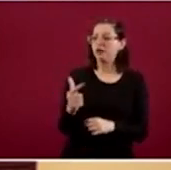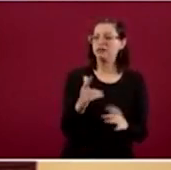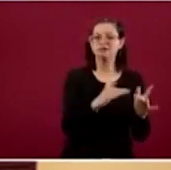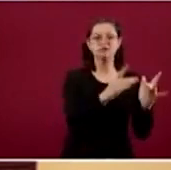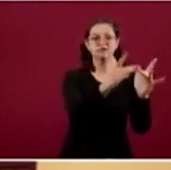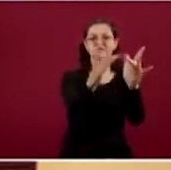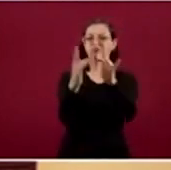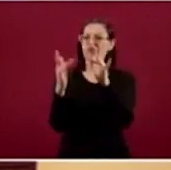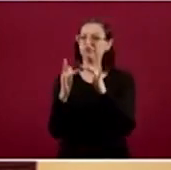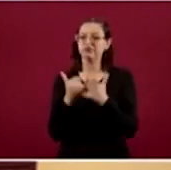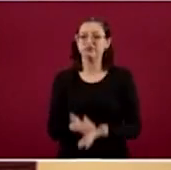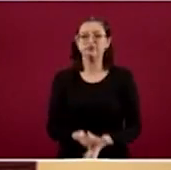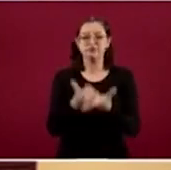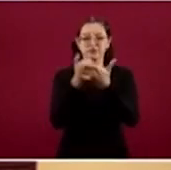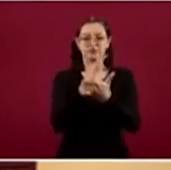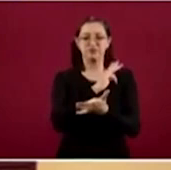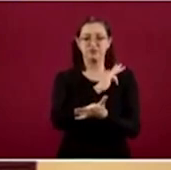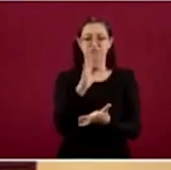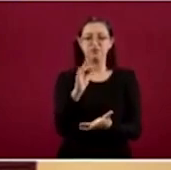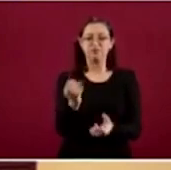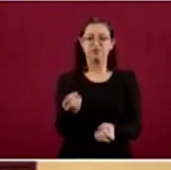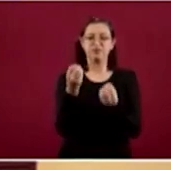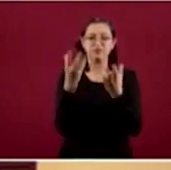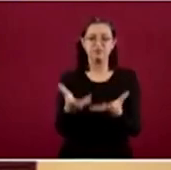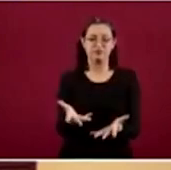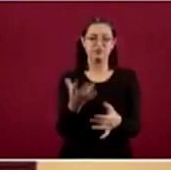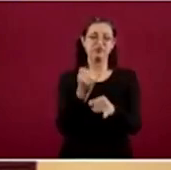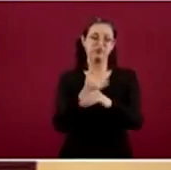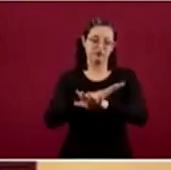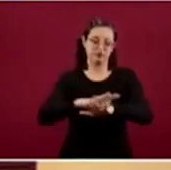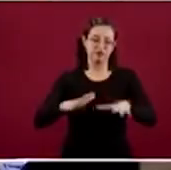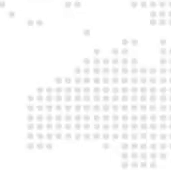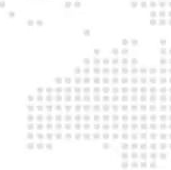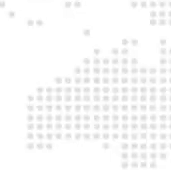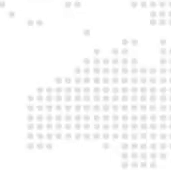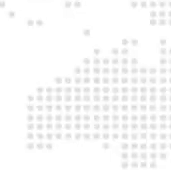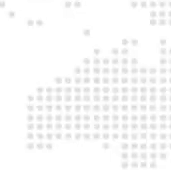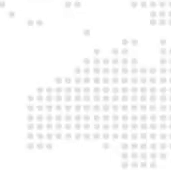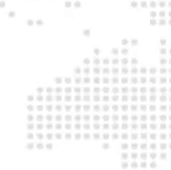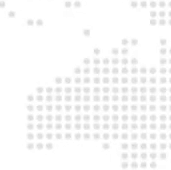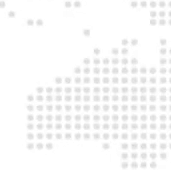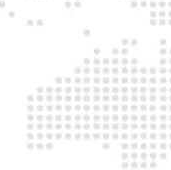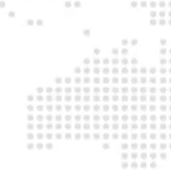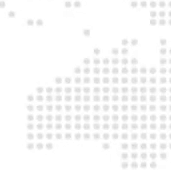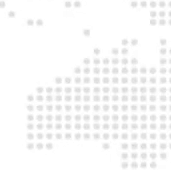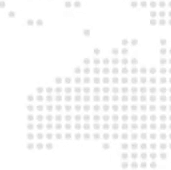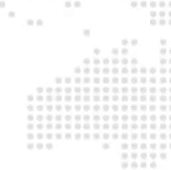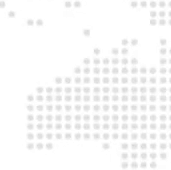que pueden ayudar y que pueden proporcionar y brindar este tipo de servicios.